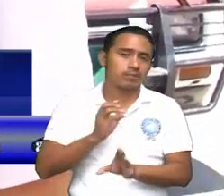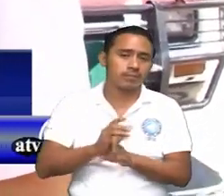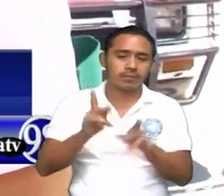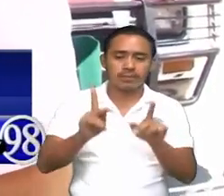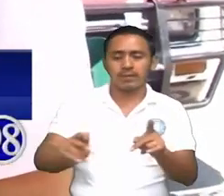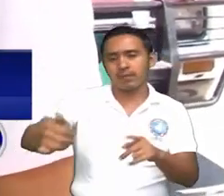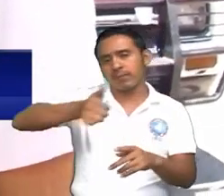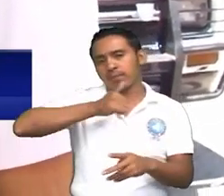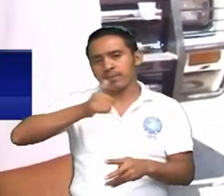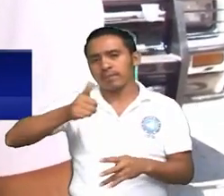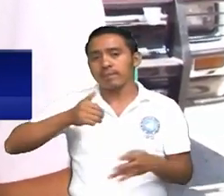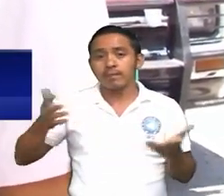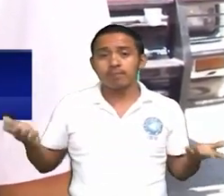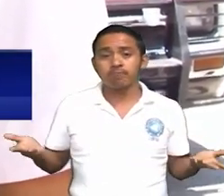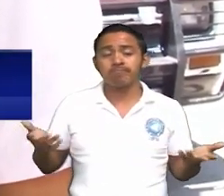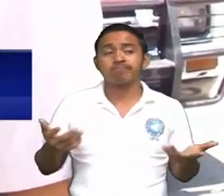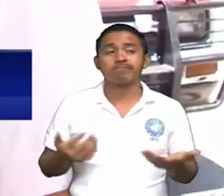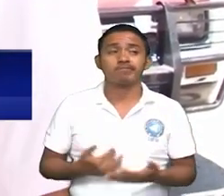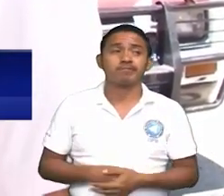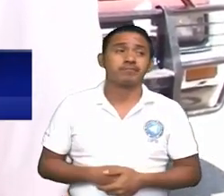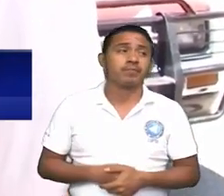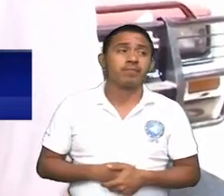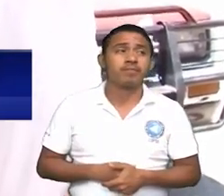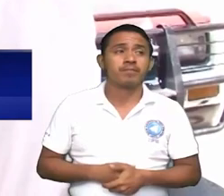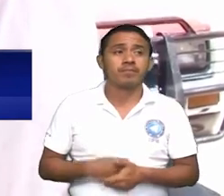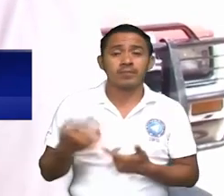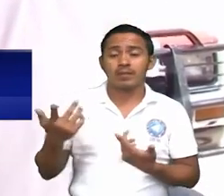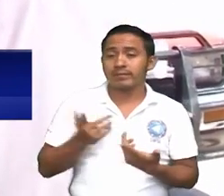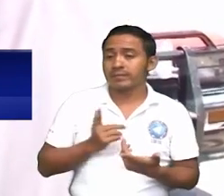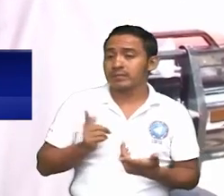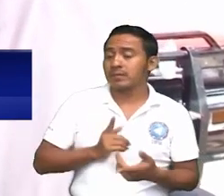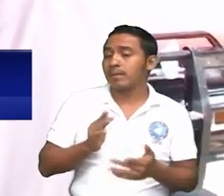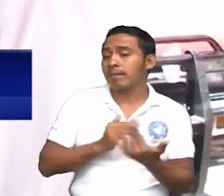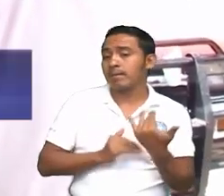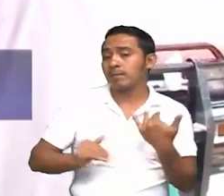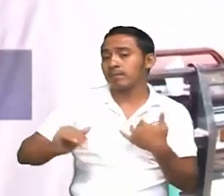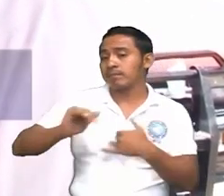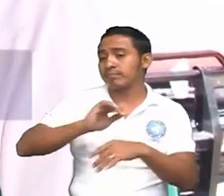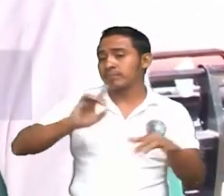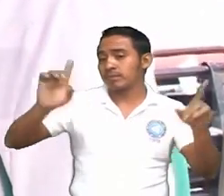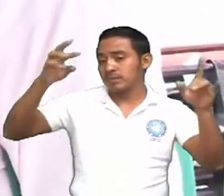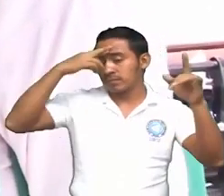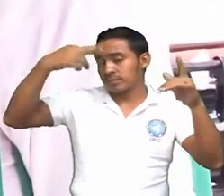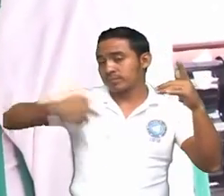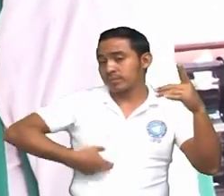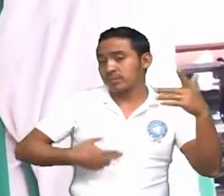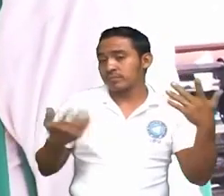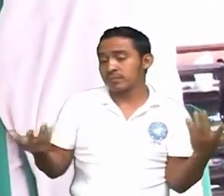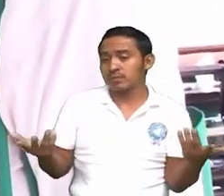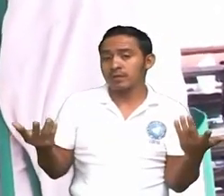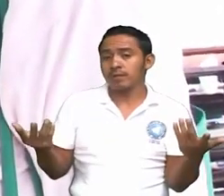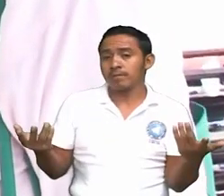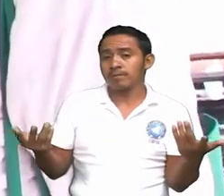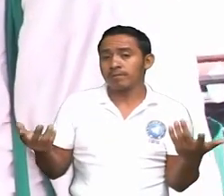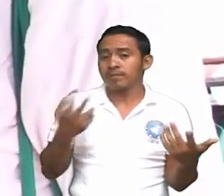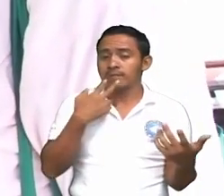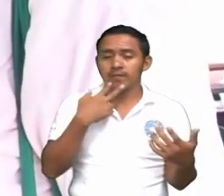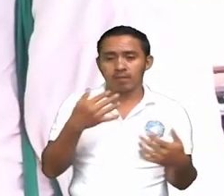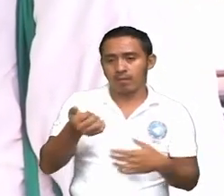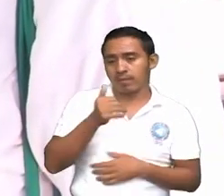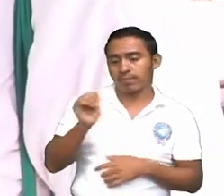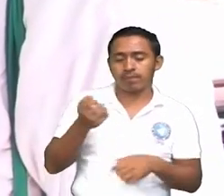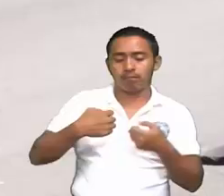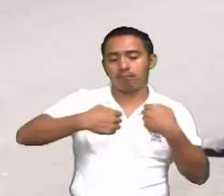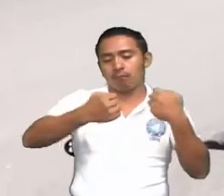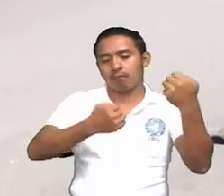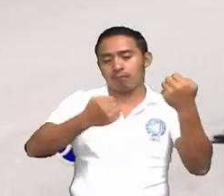tomada. Entonces que tengan un poquito más de responsabilidad y no manejar en